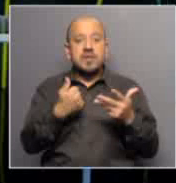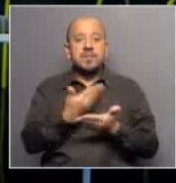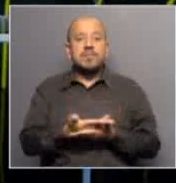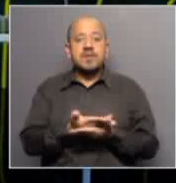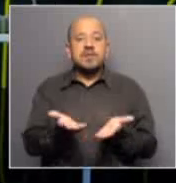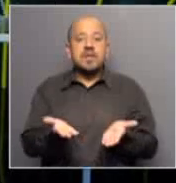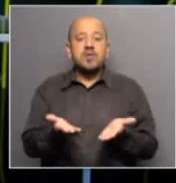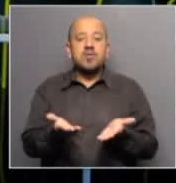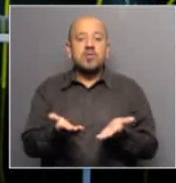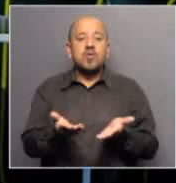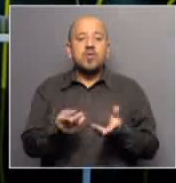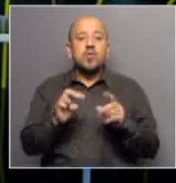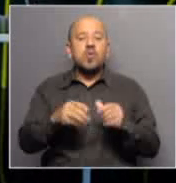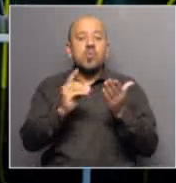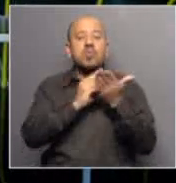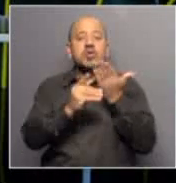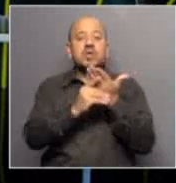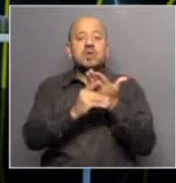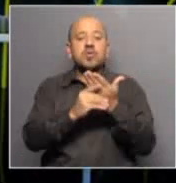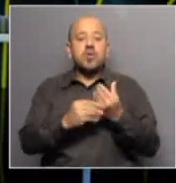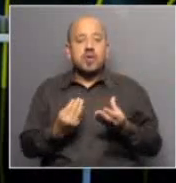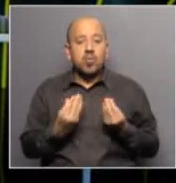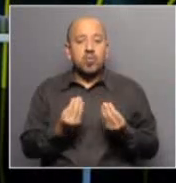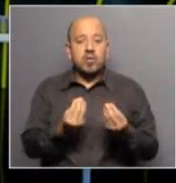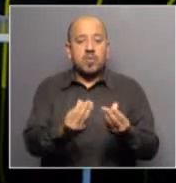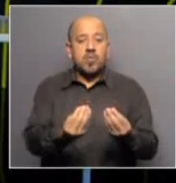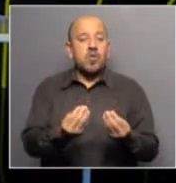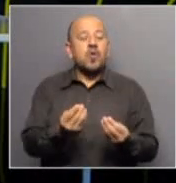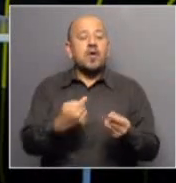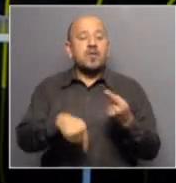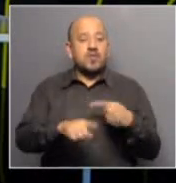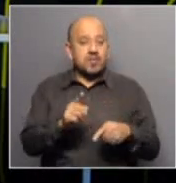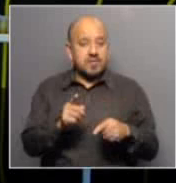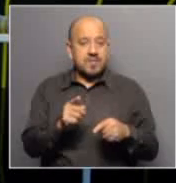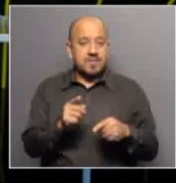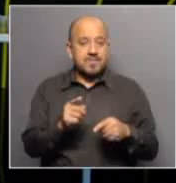proyecto de autocultivo. Por lo tanto,